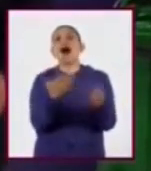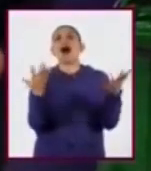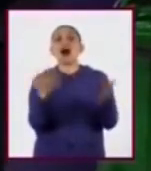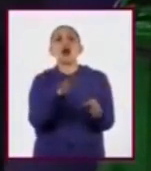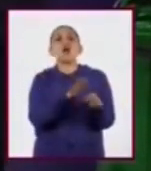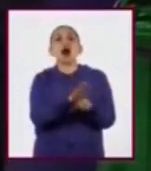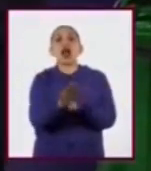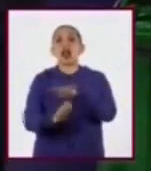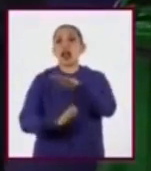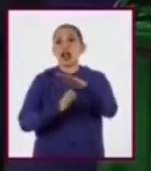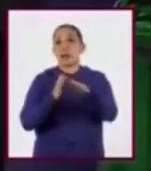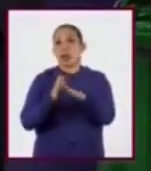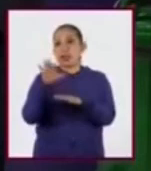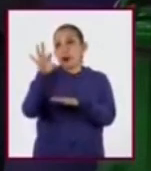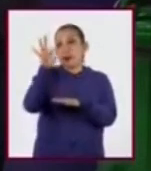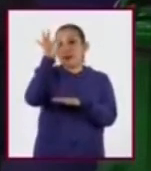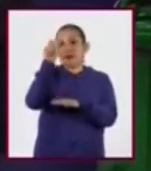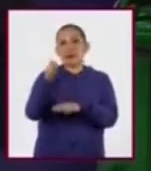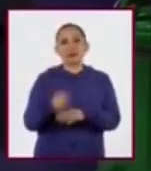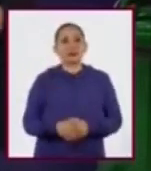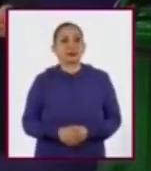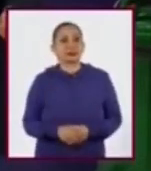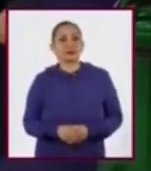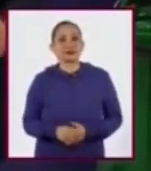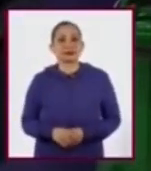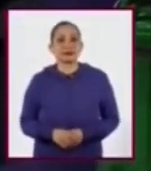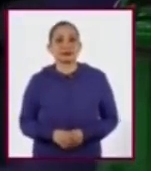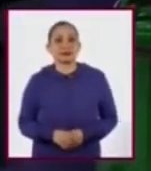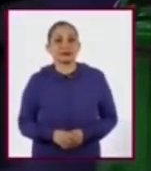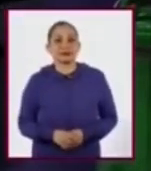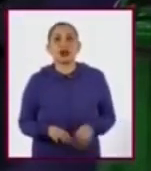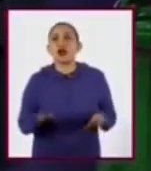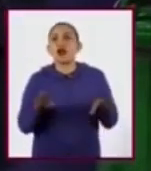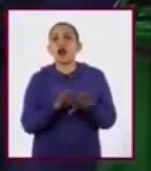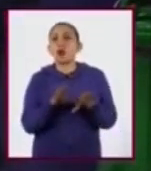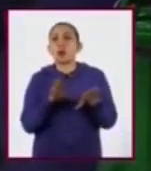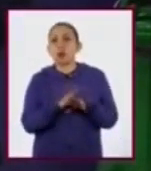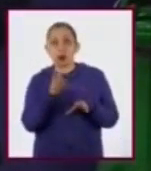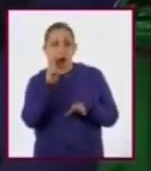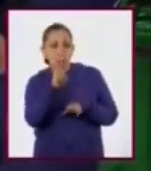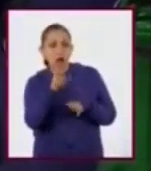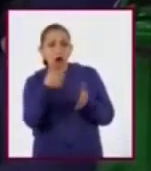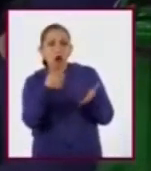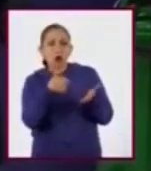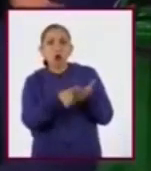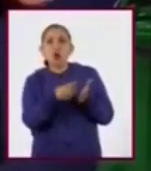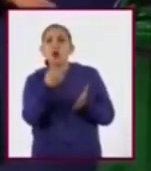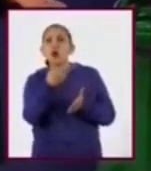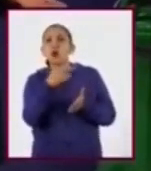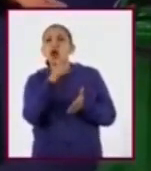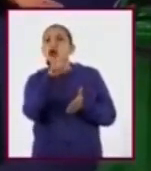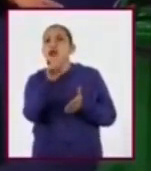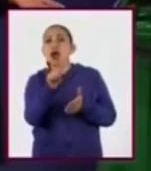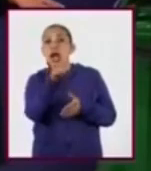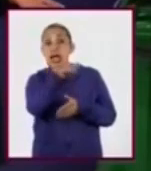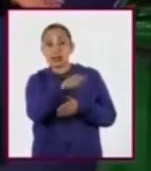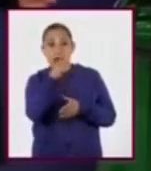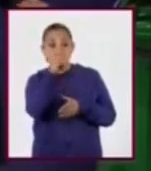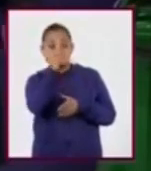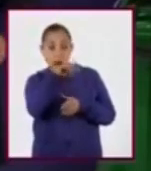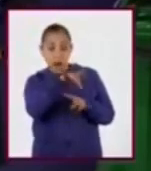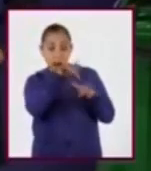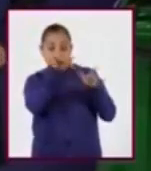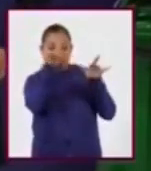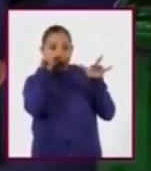de qué elemento se trata. ¿Cómo se identifica esta huella? Bueno, este espectro luminoso,